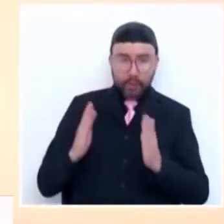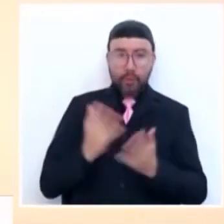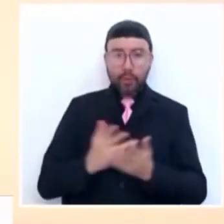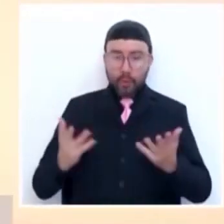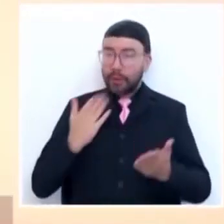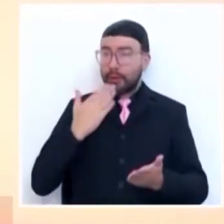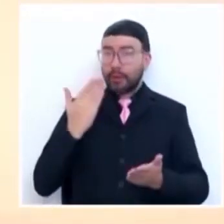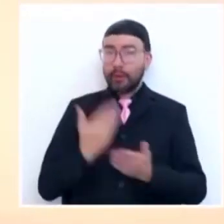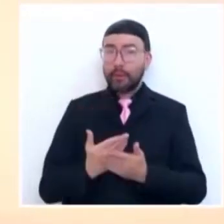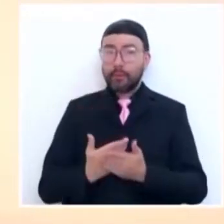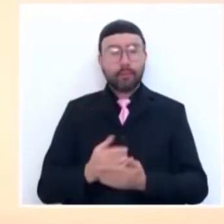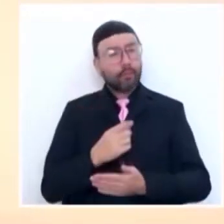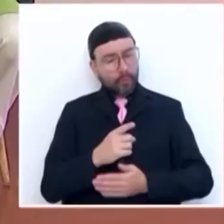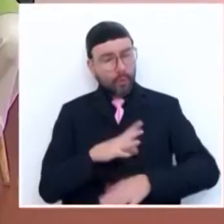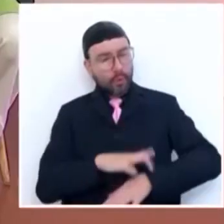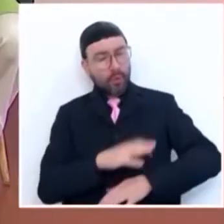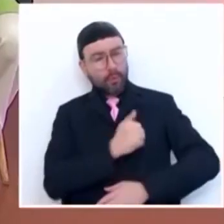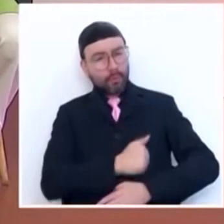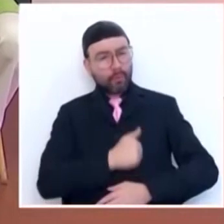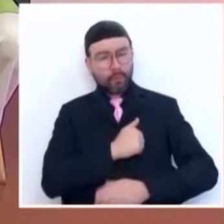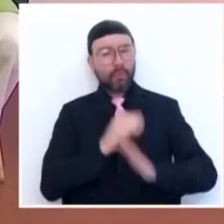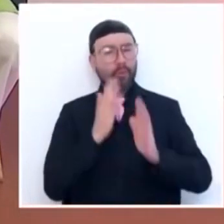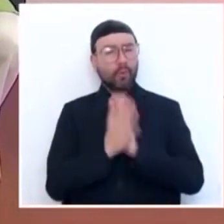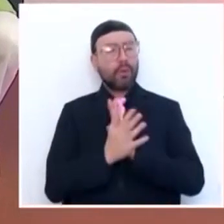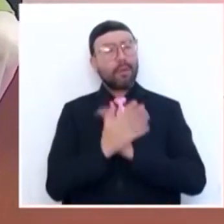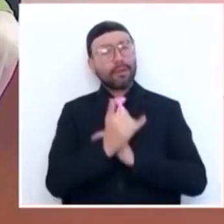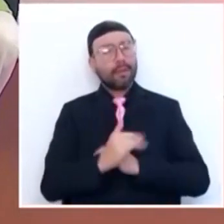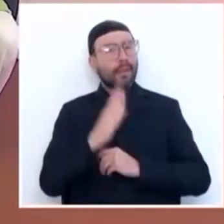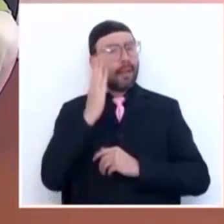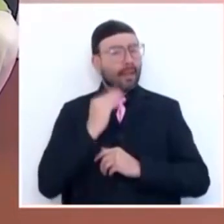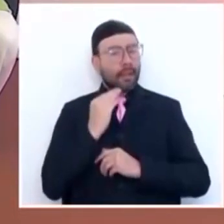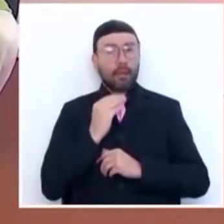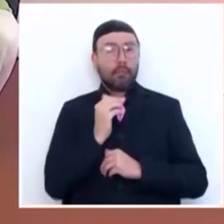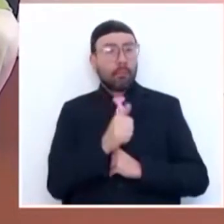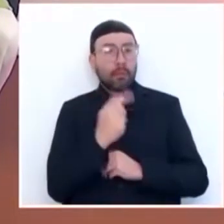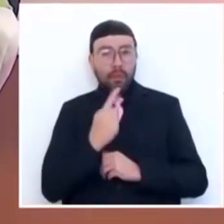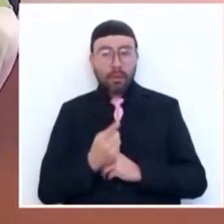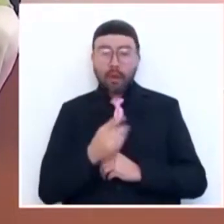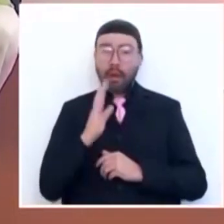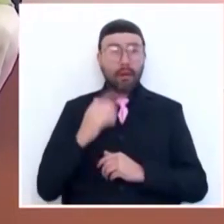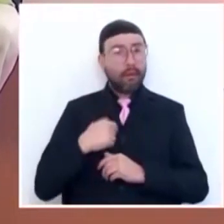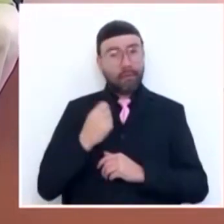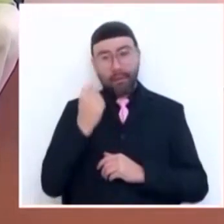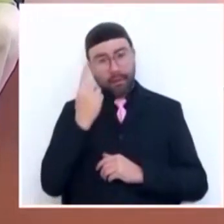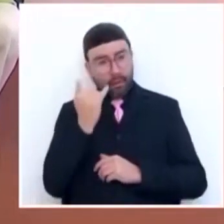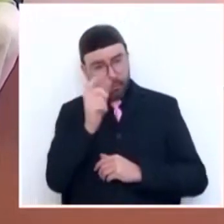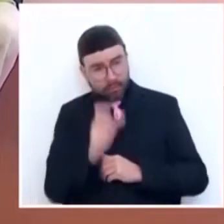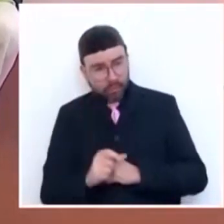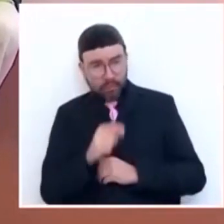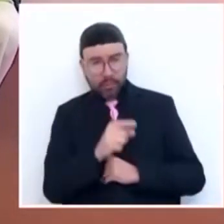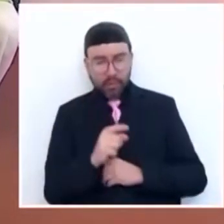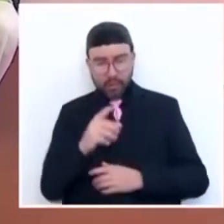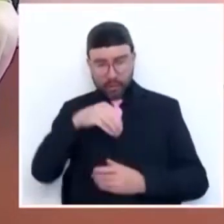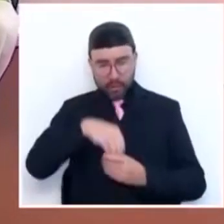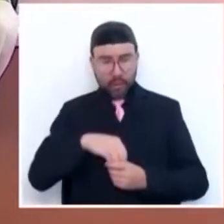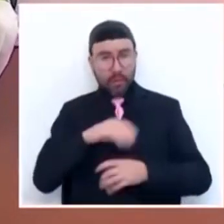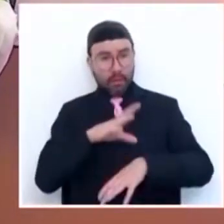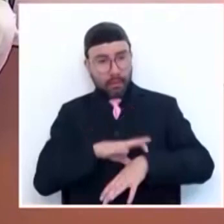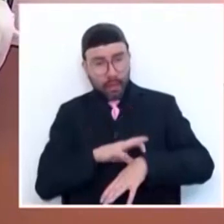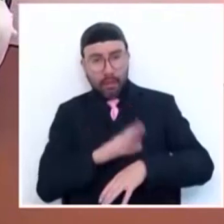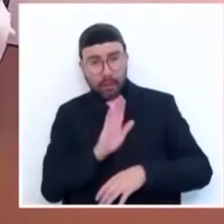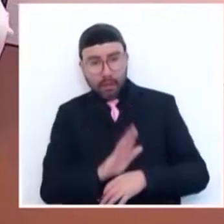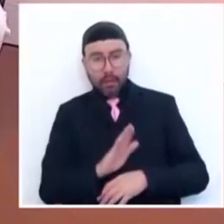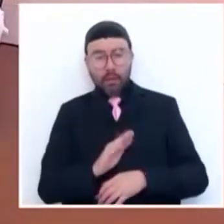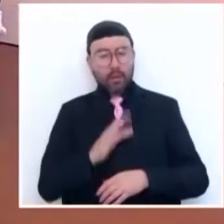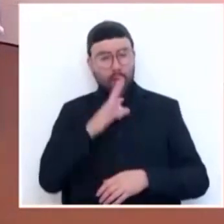ti muchas gracias. Doctora, cuéntenos un poco de esa experiencia, porque ustedes dirán, pero es que no entiendo, ella es decana de una facultad de medicina, este